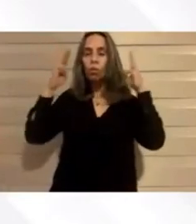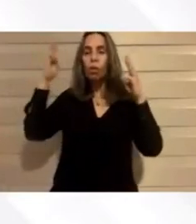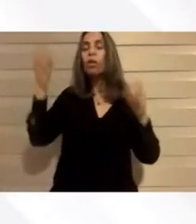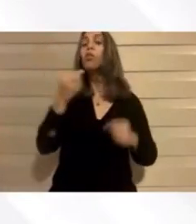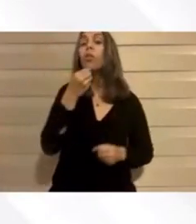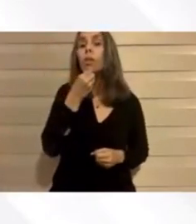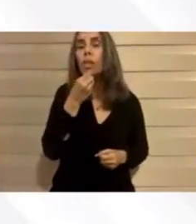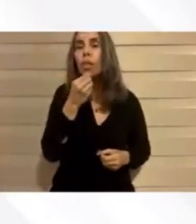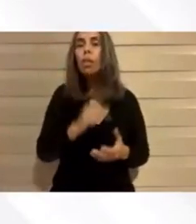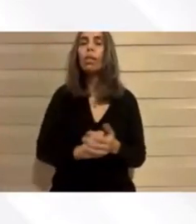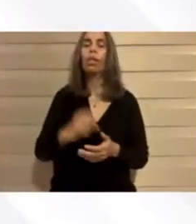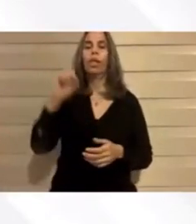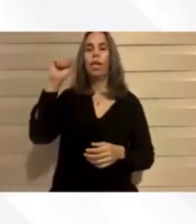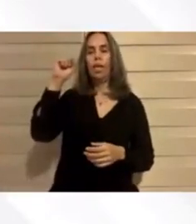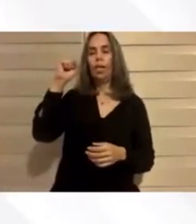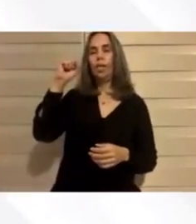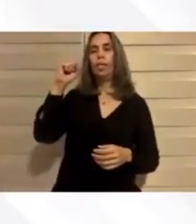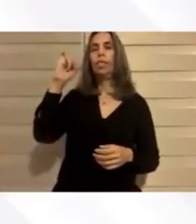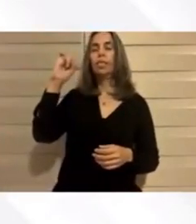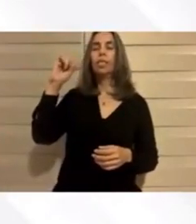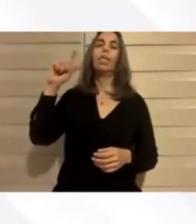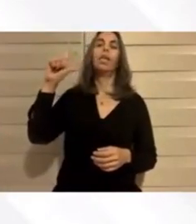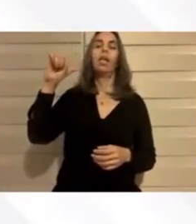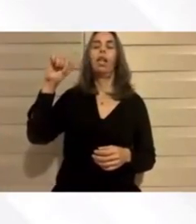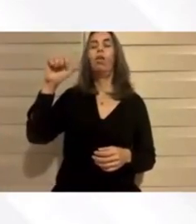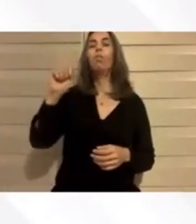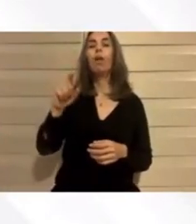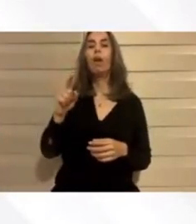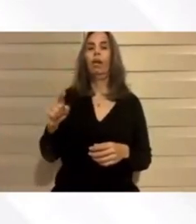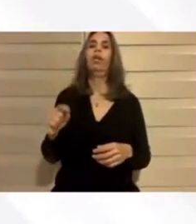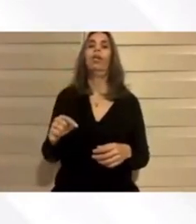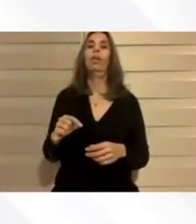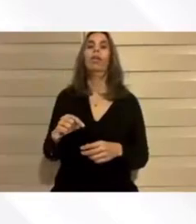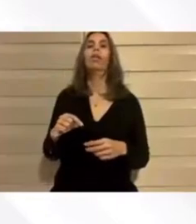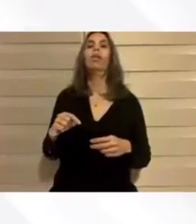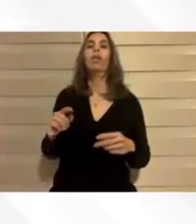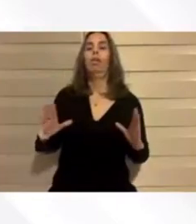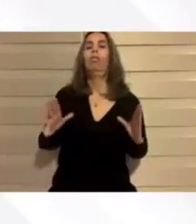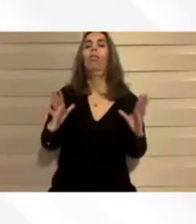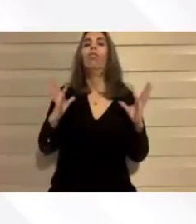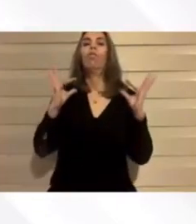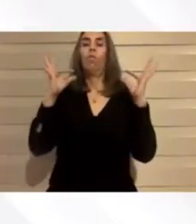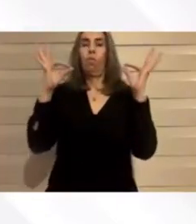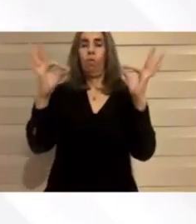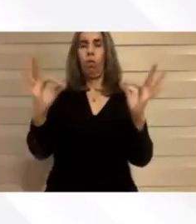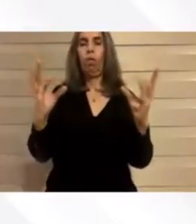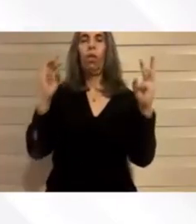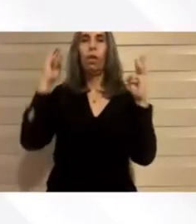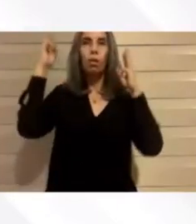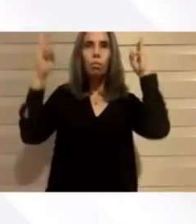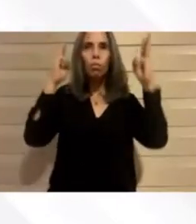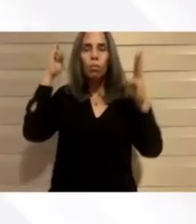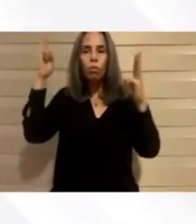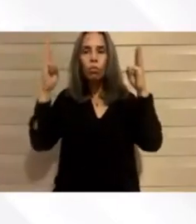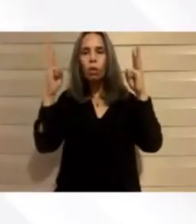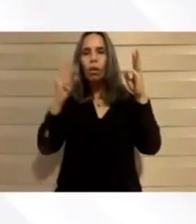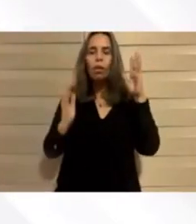Silvia Singer, directora general y fundadora del Museo Interactivo de Economía.